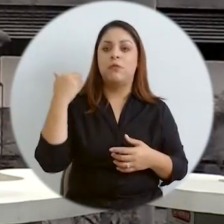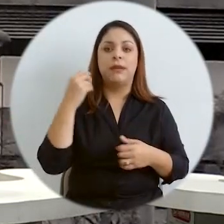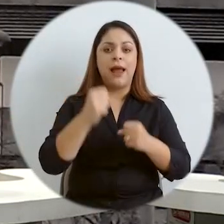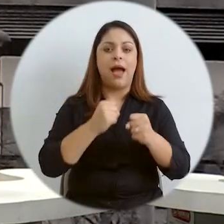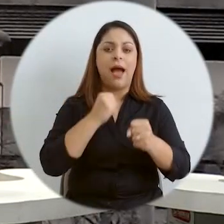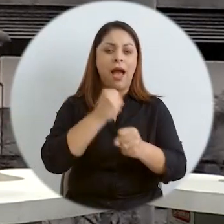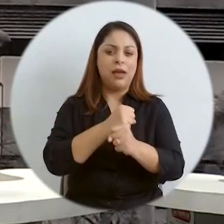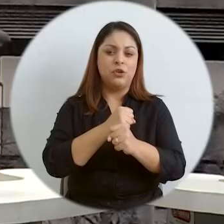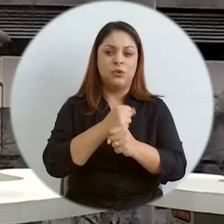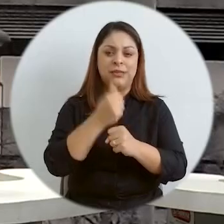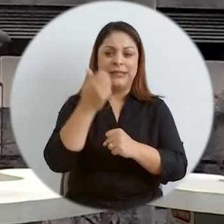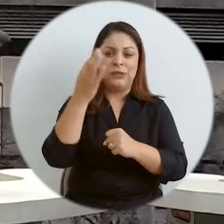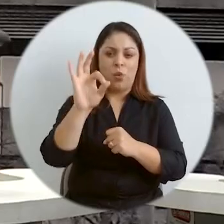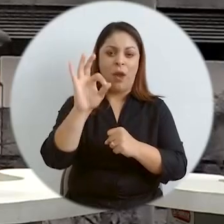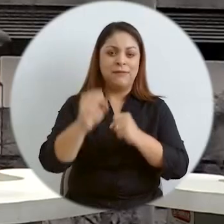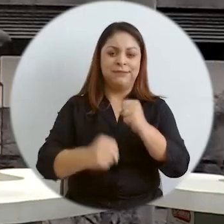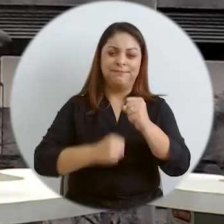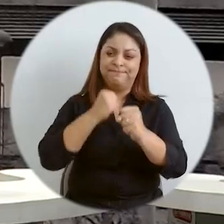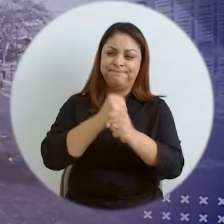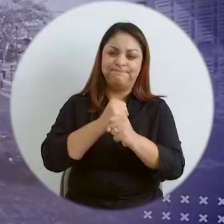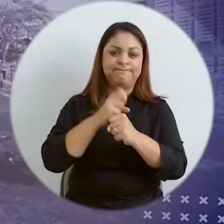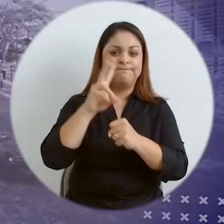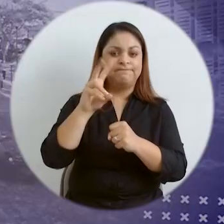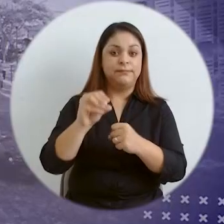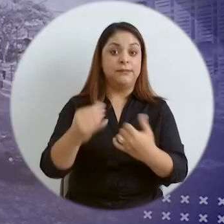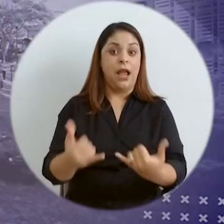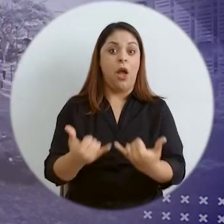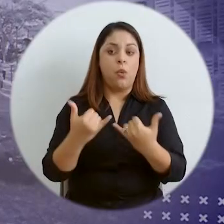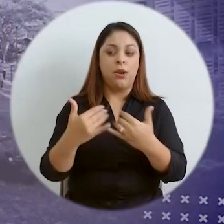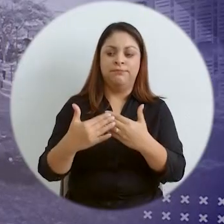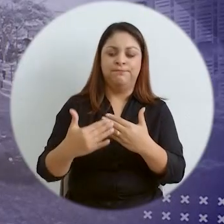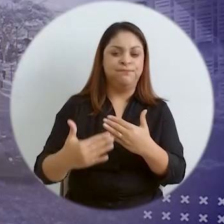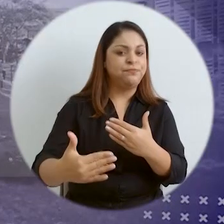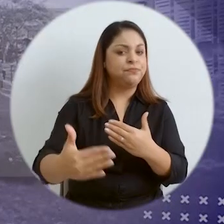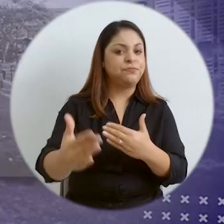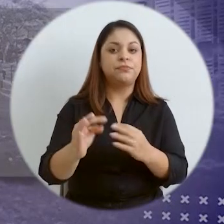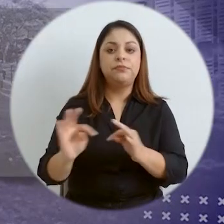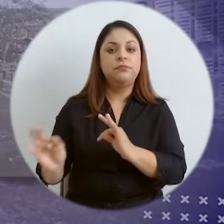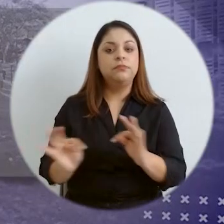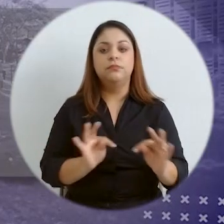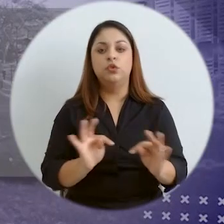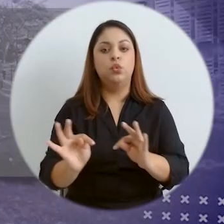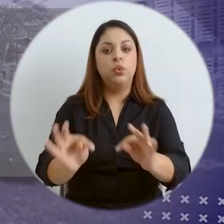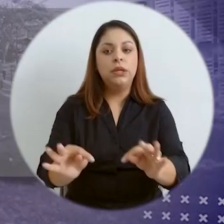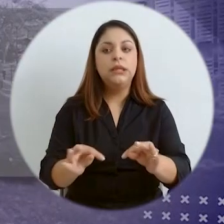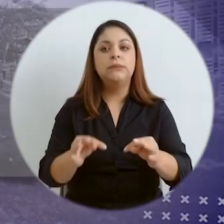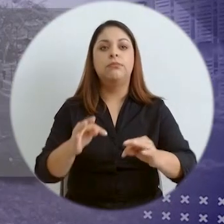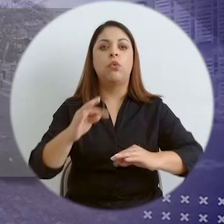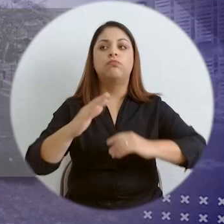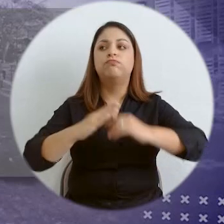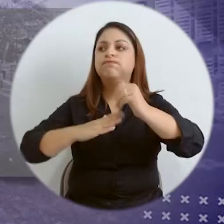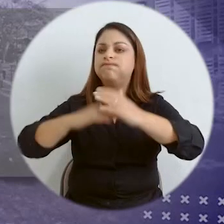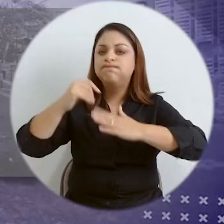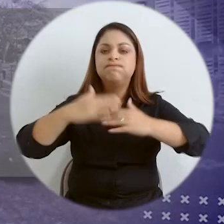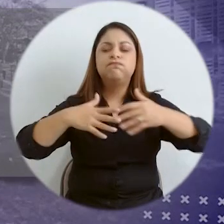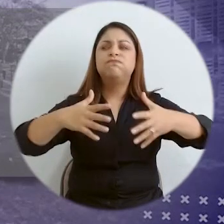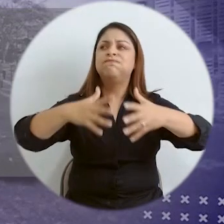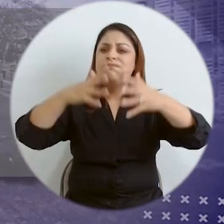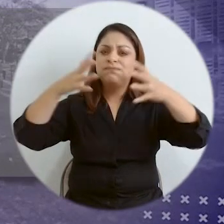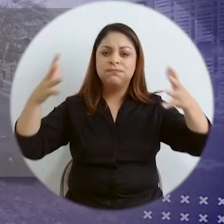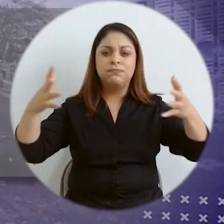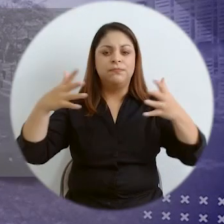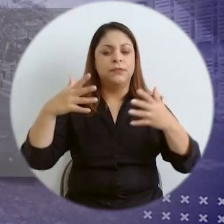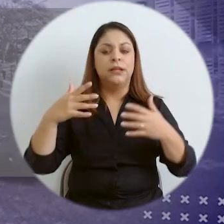y ahora en esta era del turismo y todos estos desarrollos inmobiliarios siempre han sido formas de